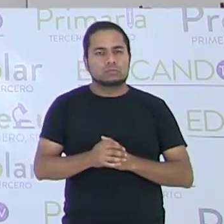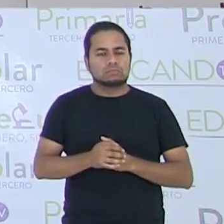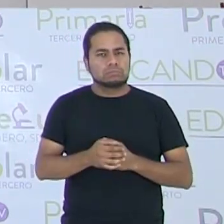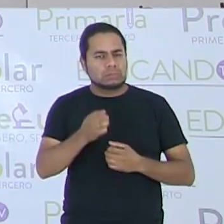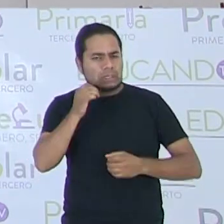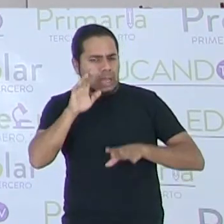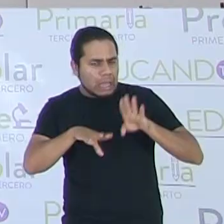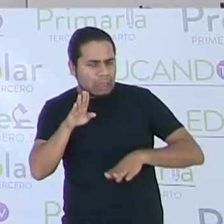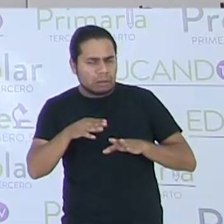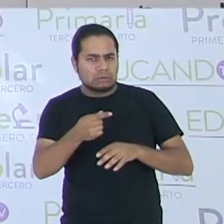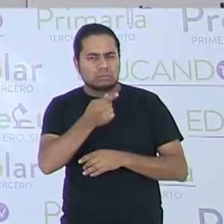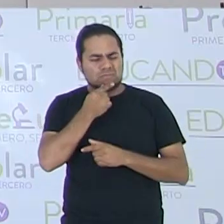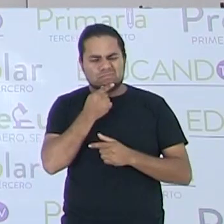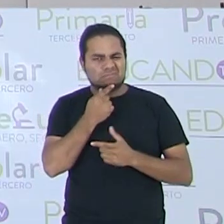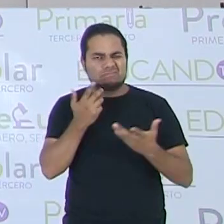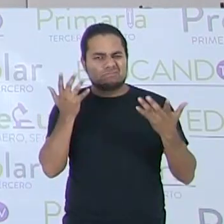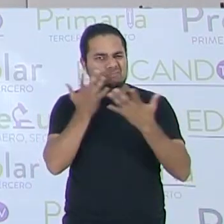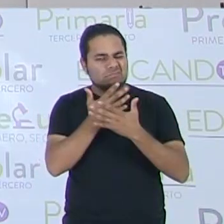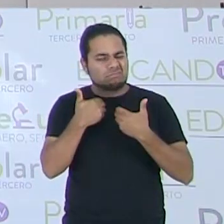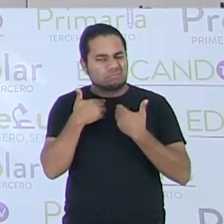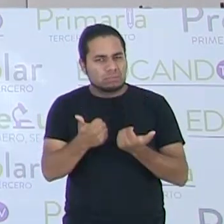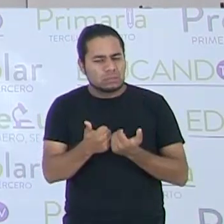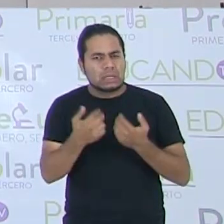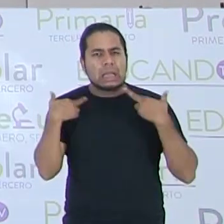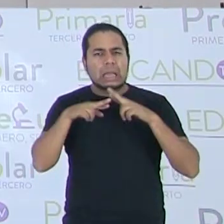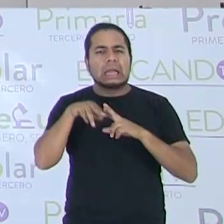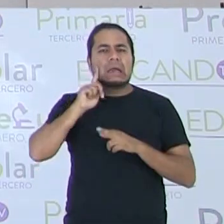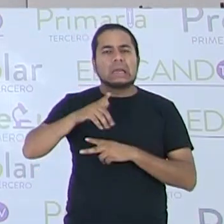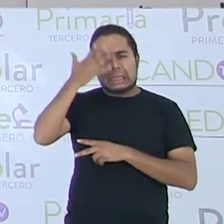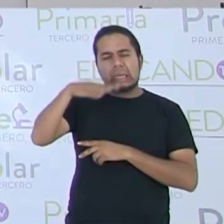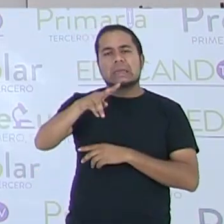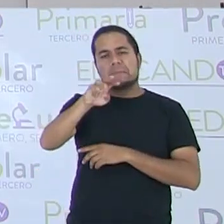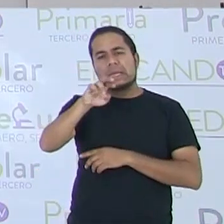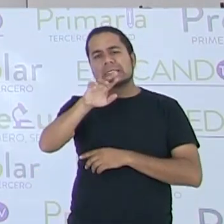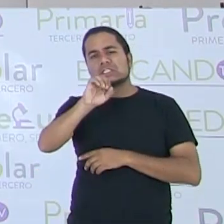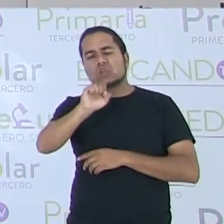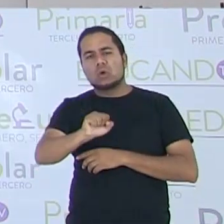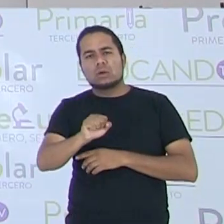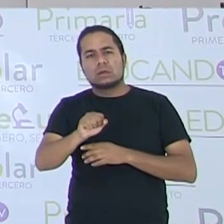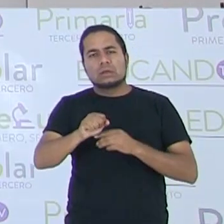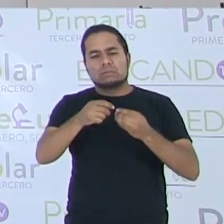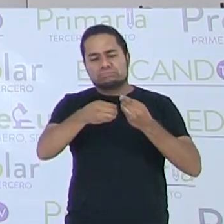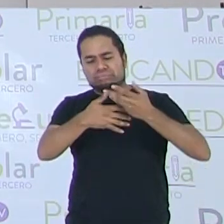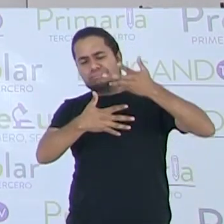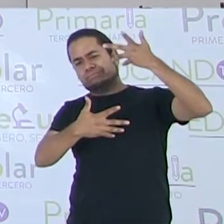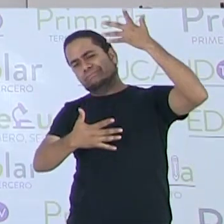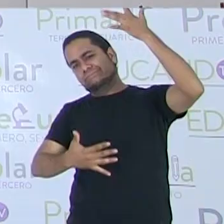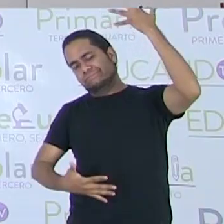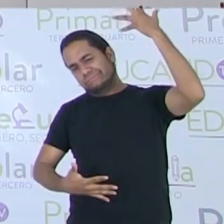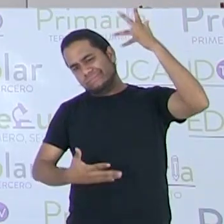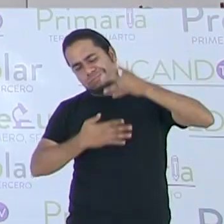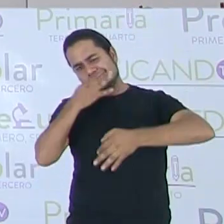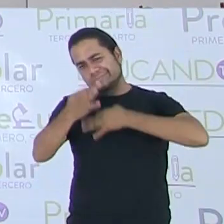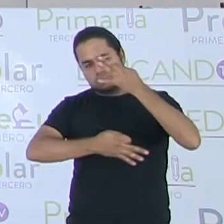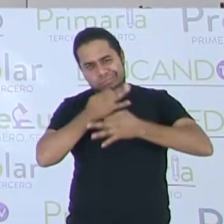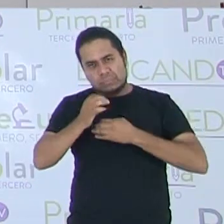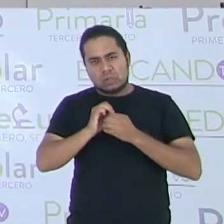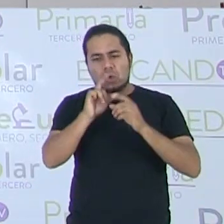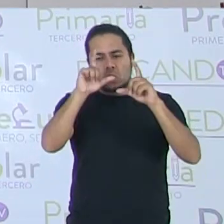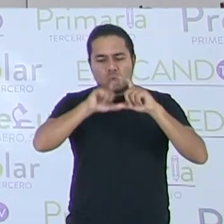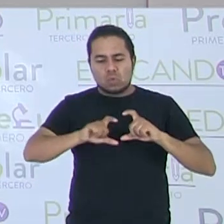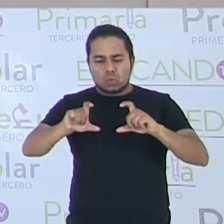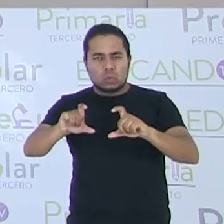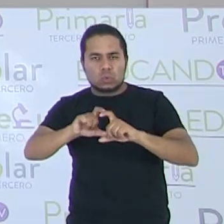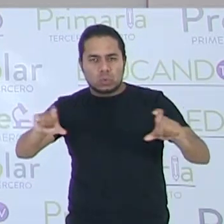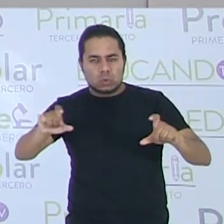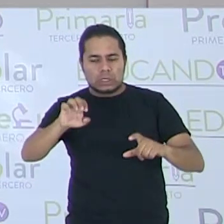los niños se confunden y dicen, maestra, ya me sé un verso. Y me dicen todo un poema o me dicen una estrofa de un